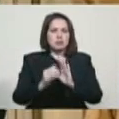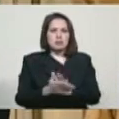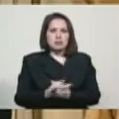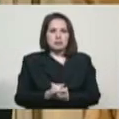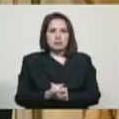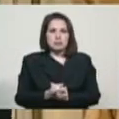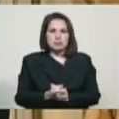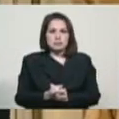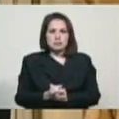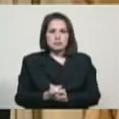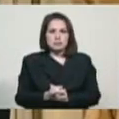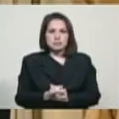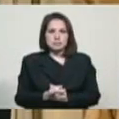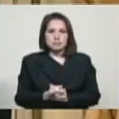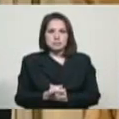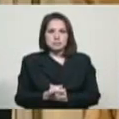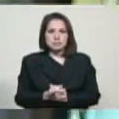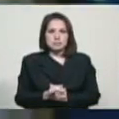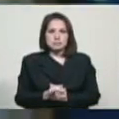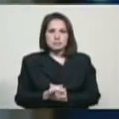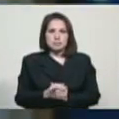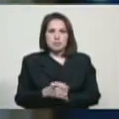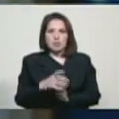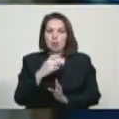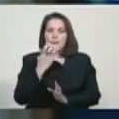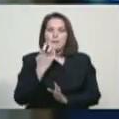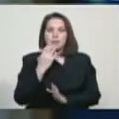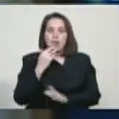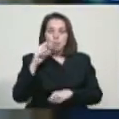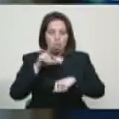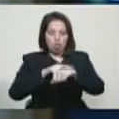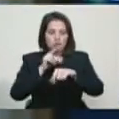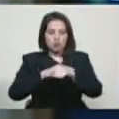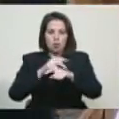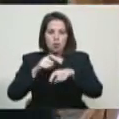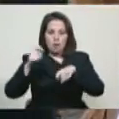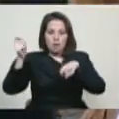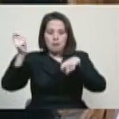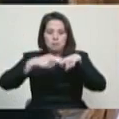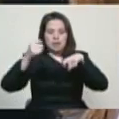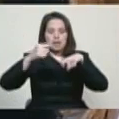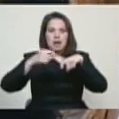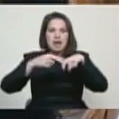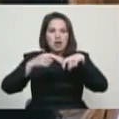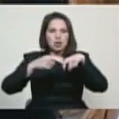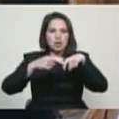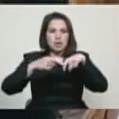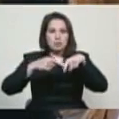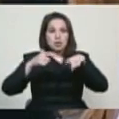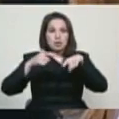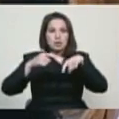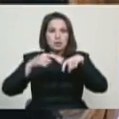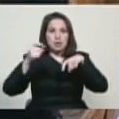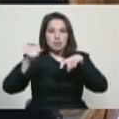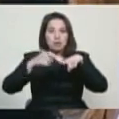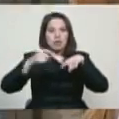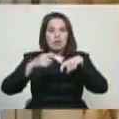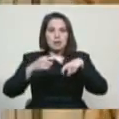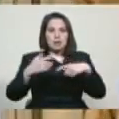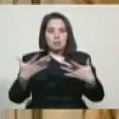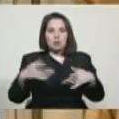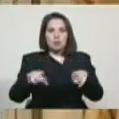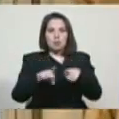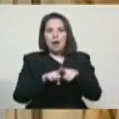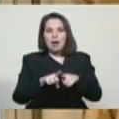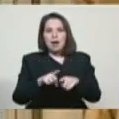Como cuando uno lo agarra el doctor y le da con un martillo aquí en la rodilla. Le pega aquí, ¿no? Aquí